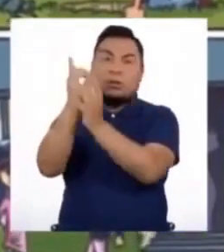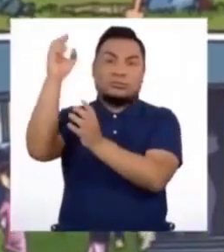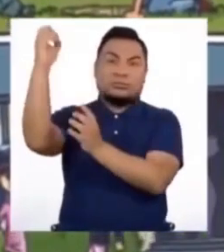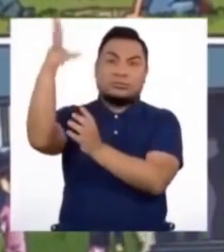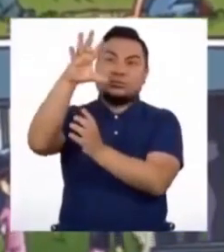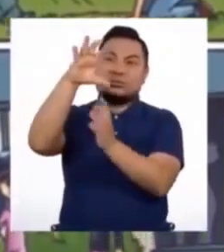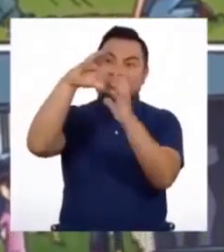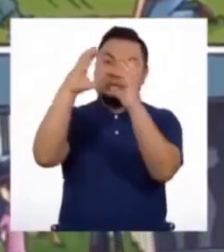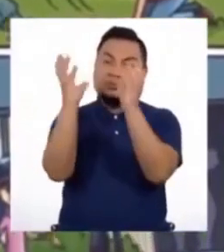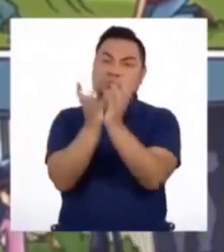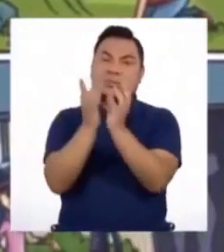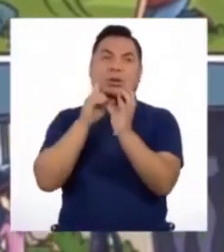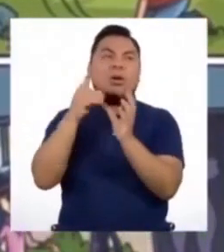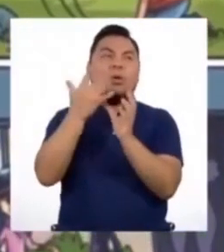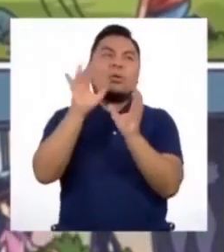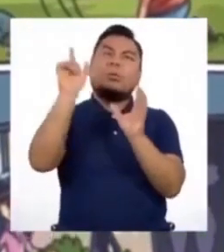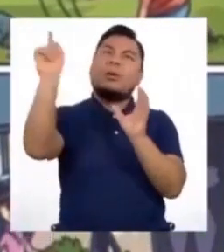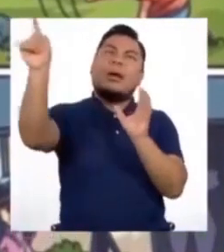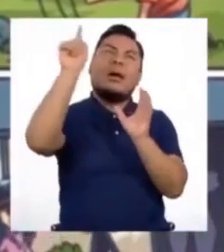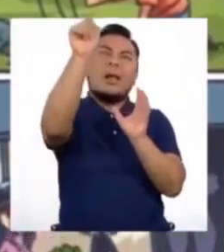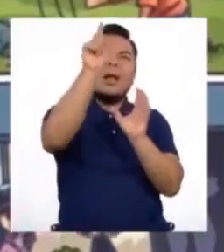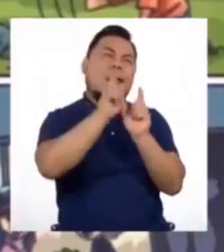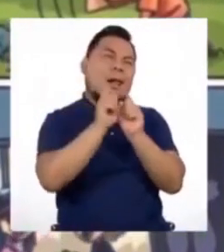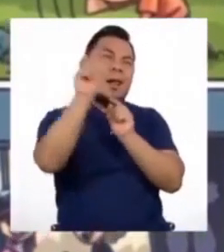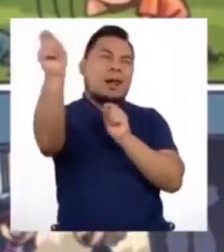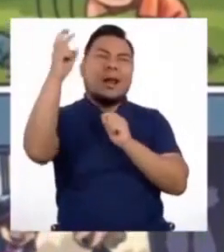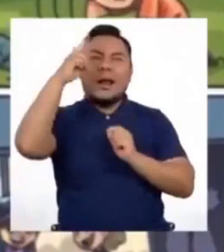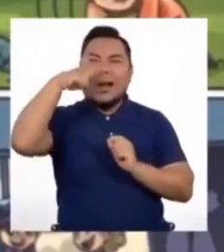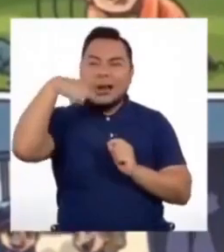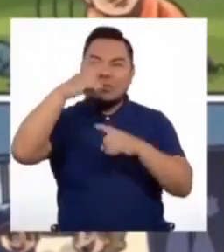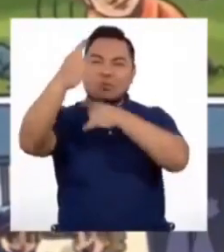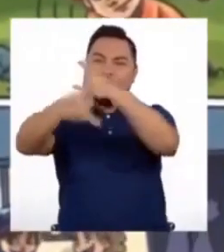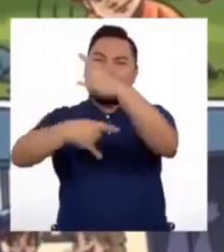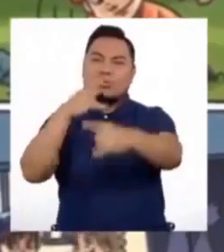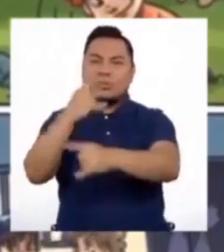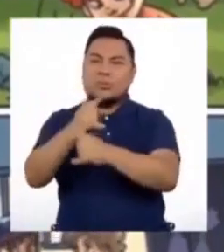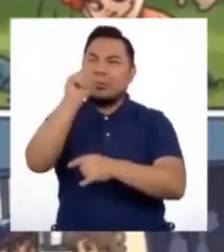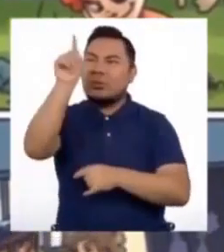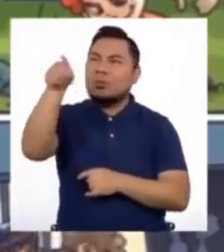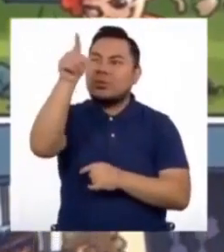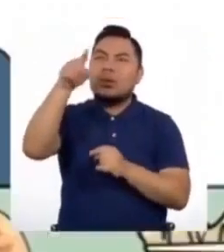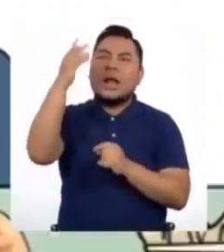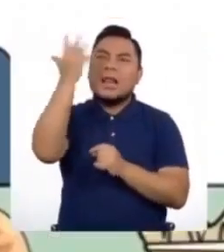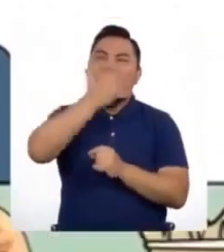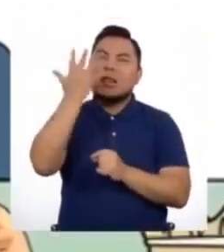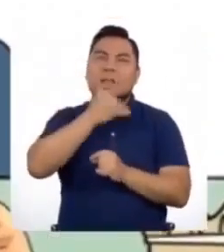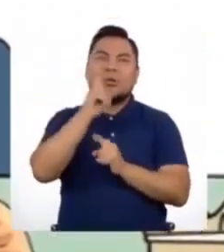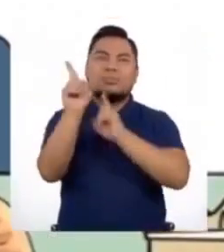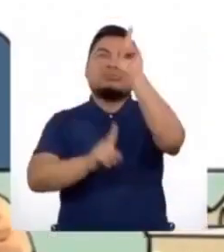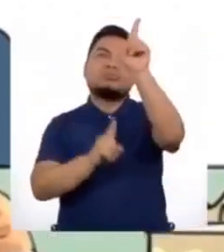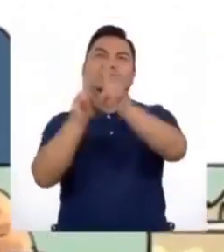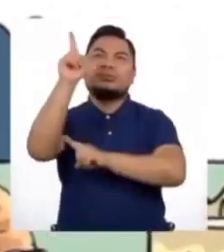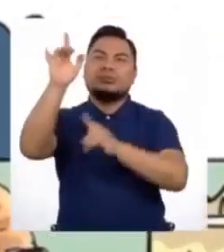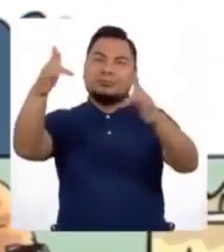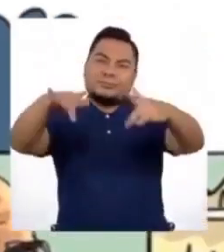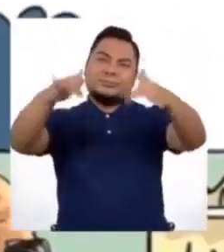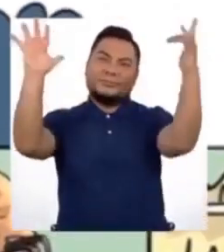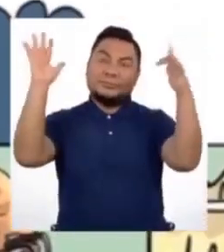los objetos más lejanos y extraños del universo, como los agujeros negros o las estrellas de